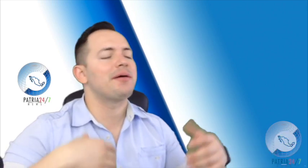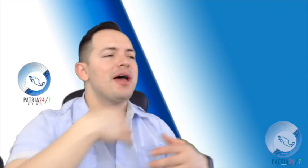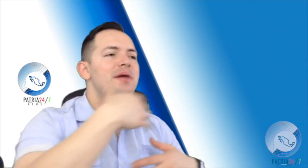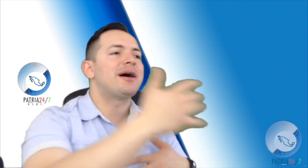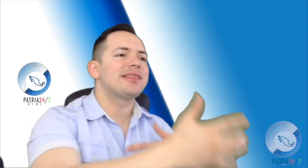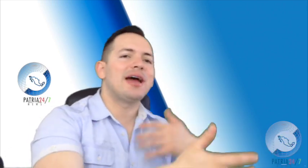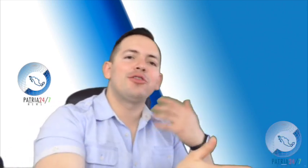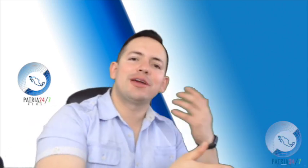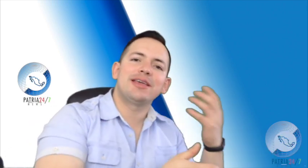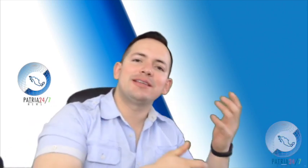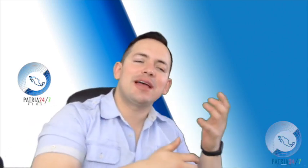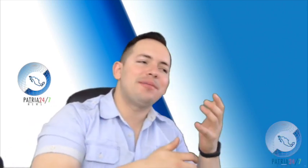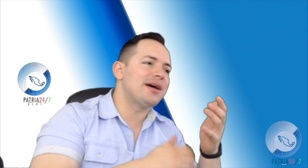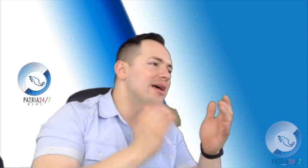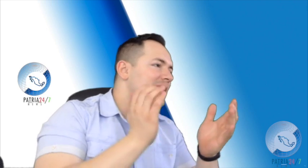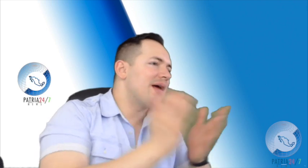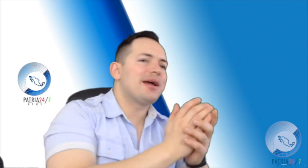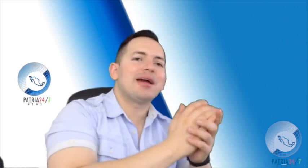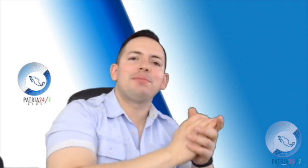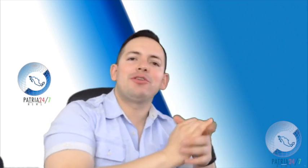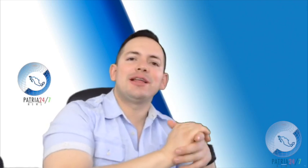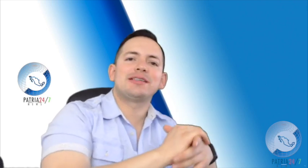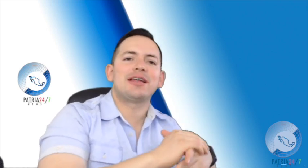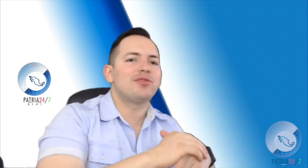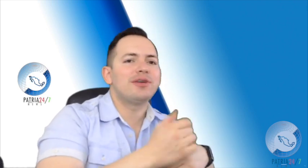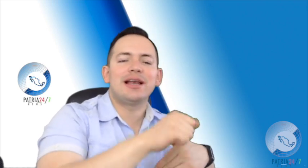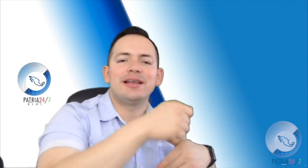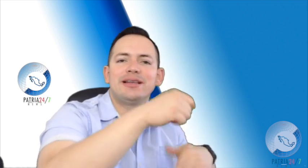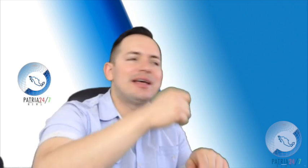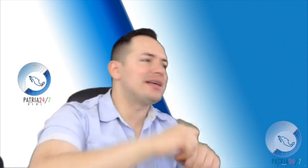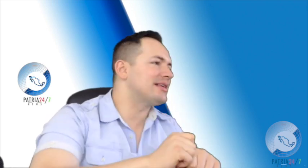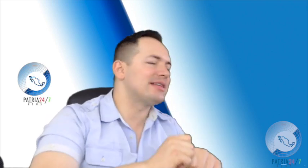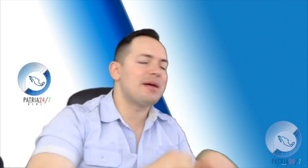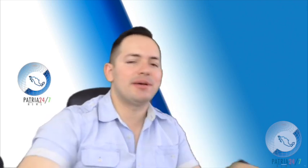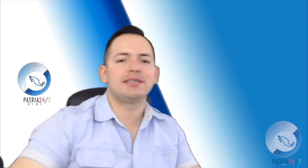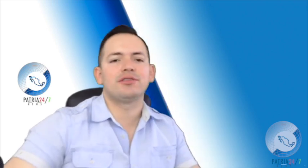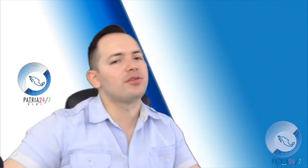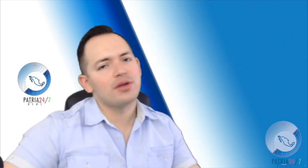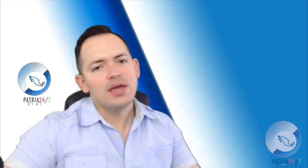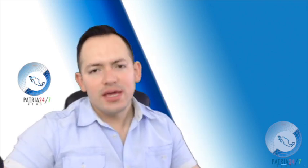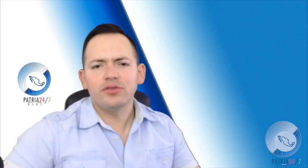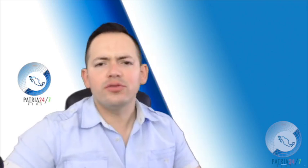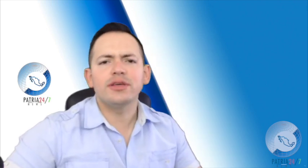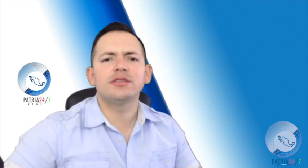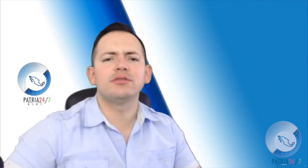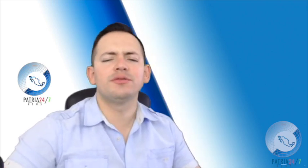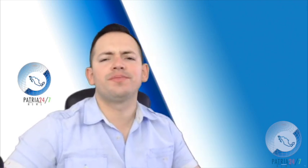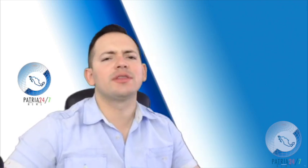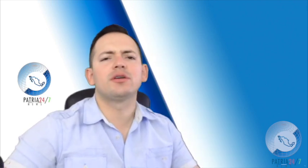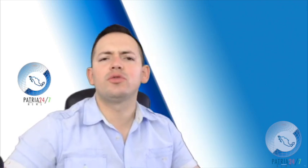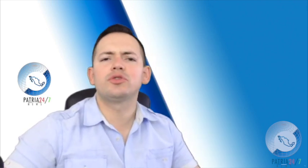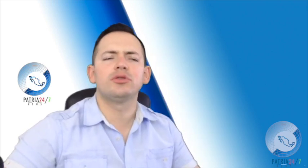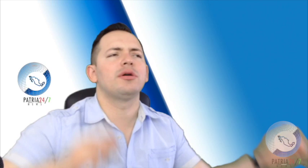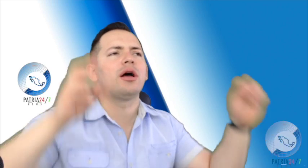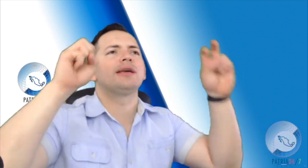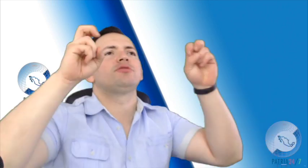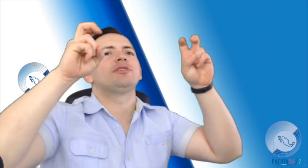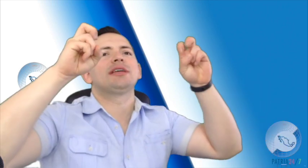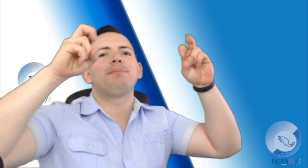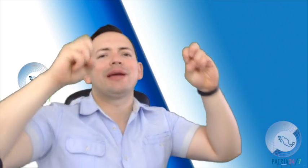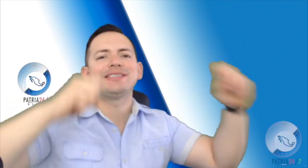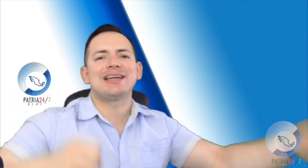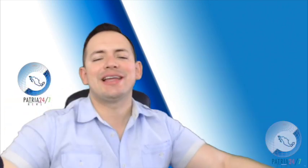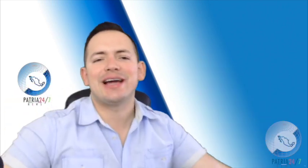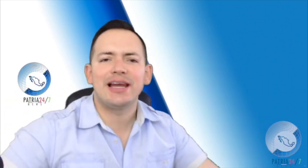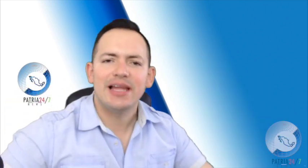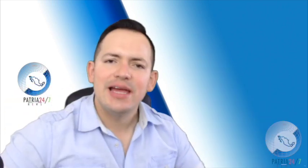que ya estaba bardeado, que ya le habían cambiado la cerradura, las chapas y todo esto incluso lo